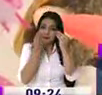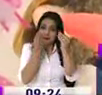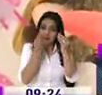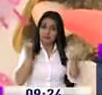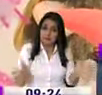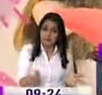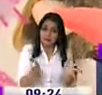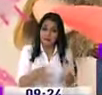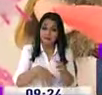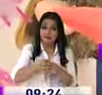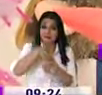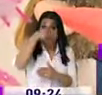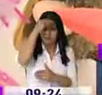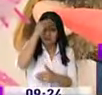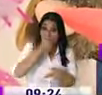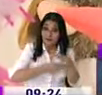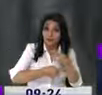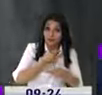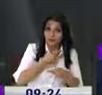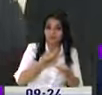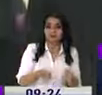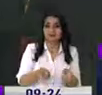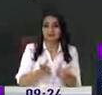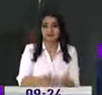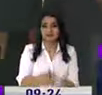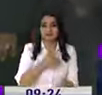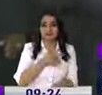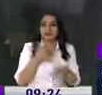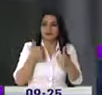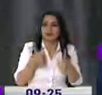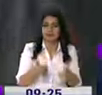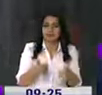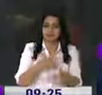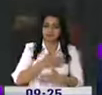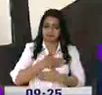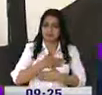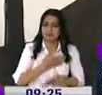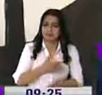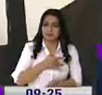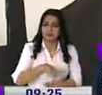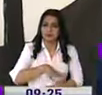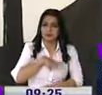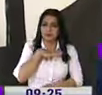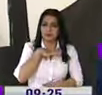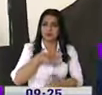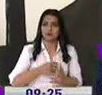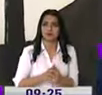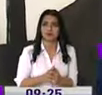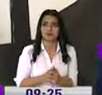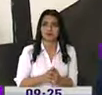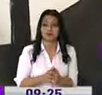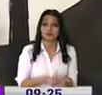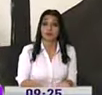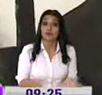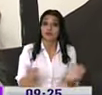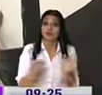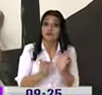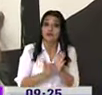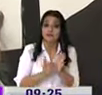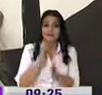manera de impulsar sus emprendimientos, sino también de sentirse bien con ellos mismos. Han vuelto, se puede decir,